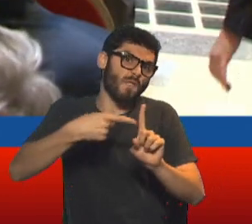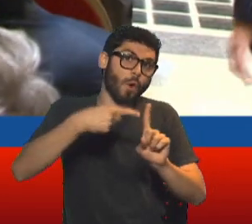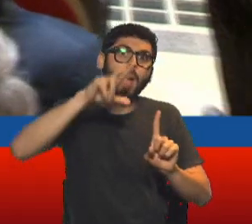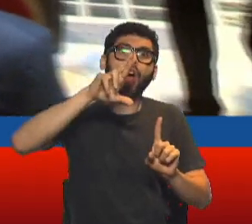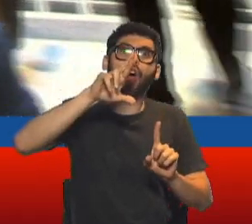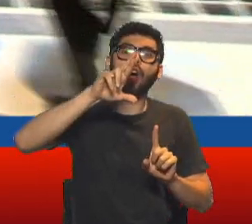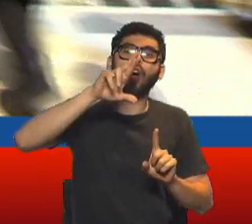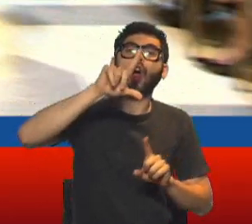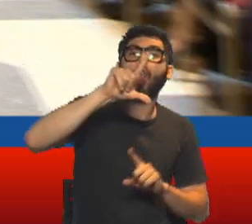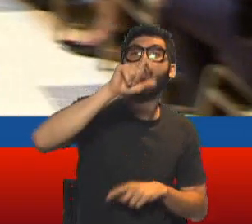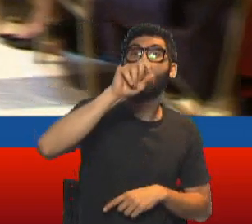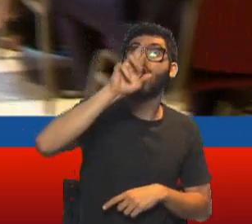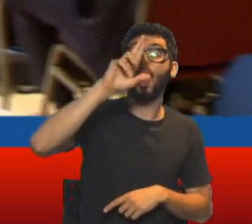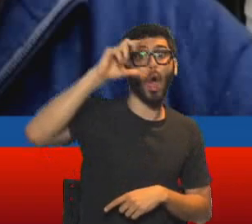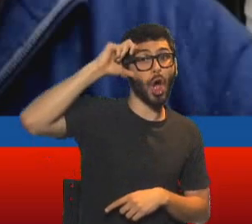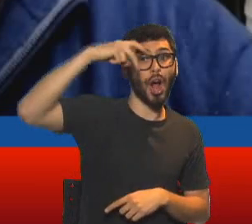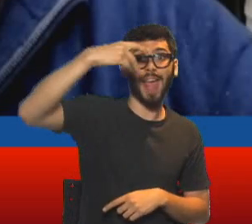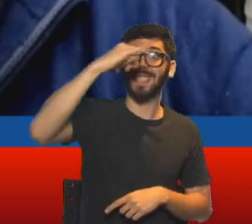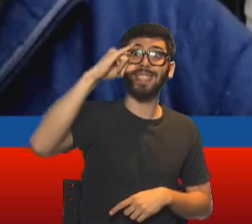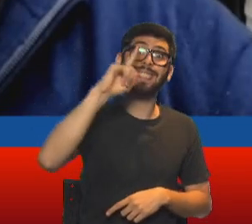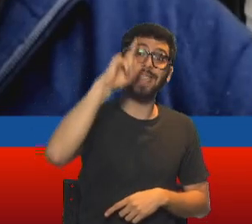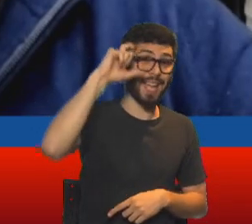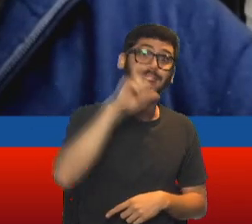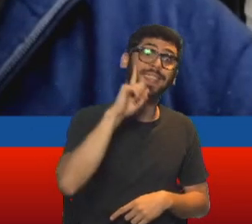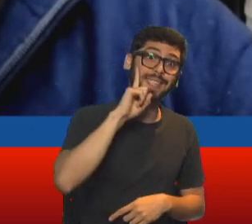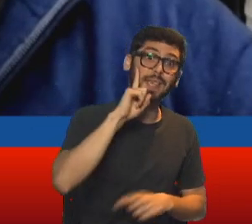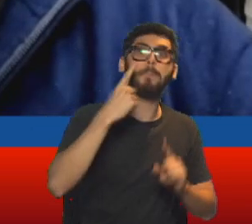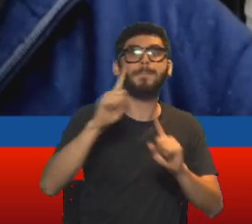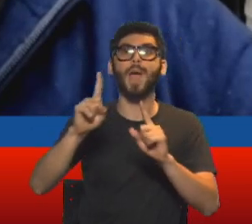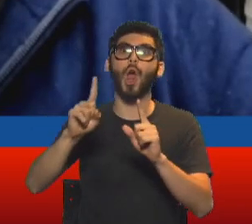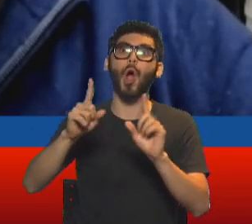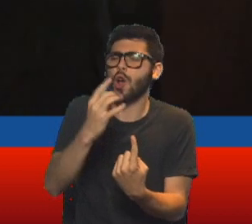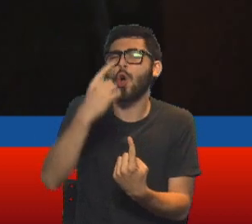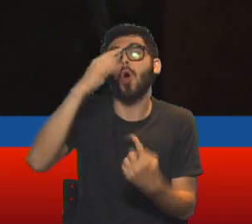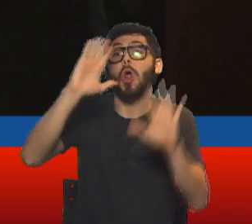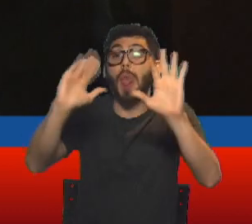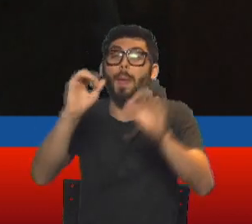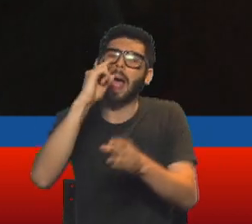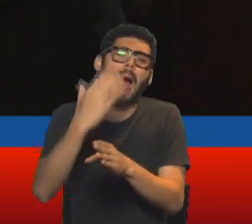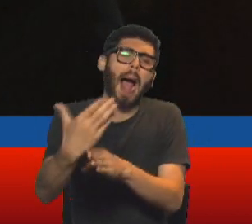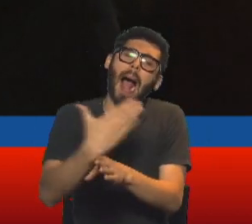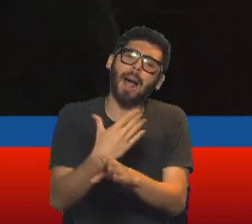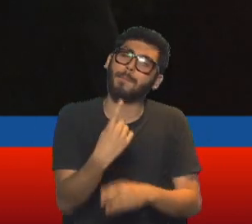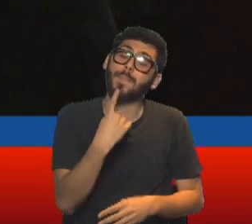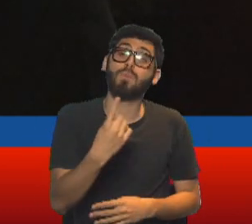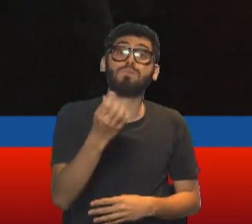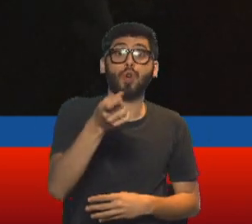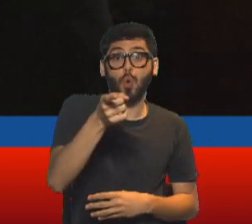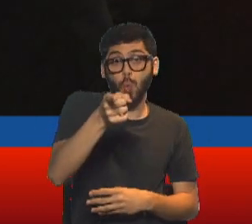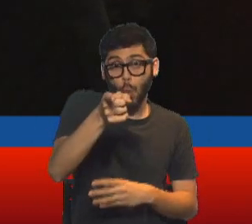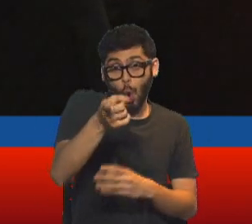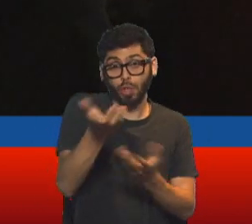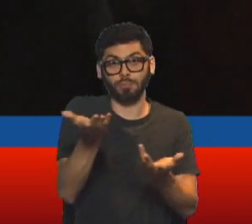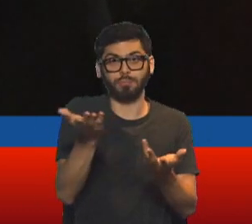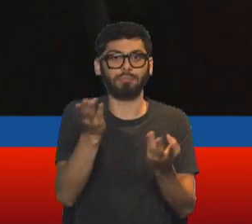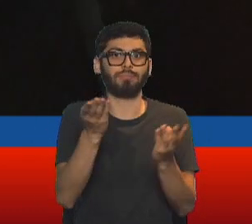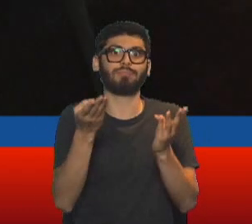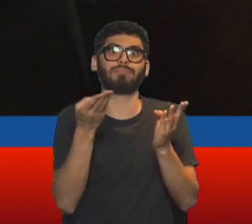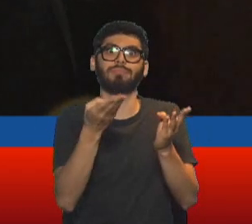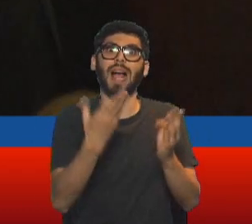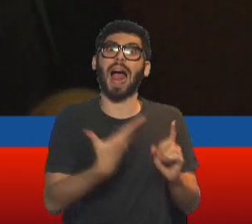la presidencia. Y la última vez que esto sucedió, cuando se votó Nazareno a sí mismo, Claro. fue motivo